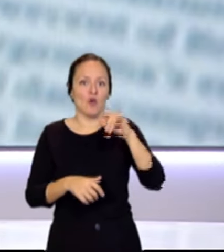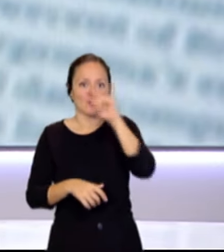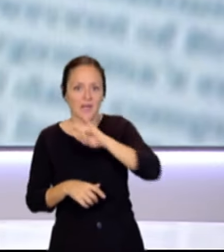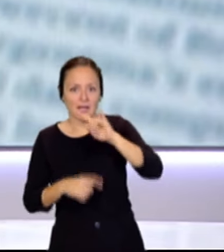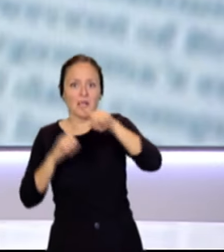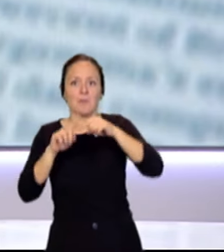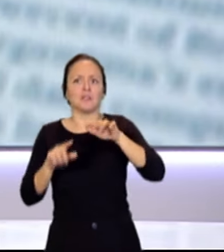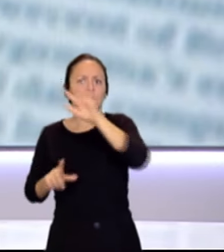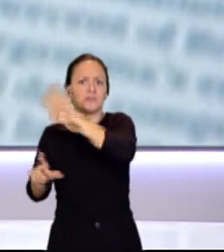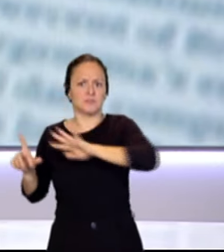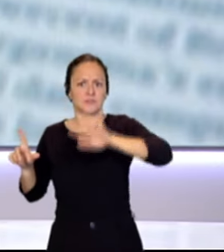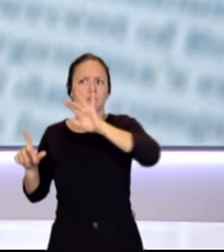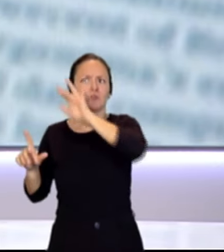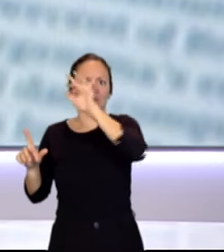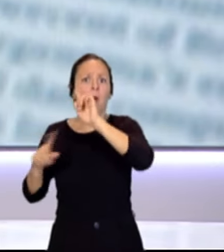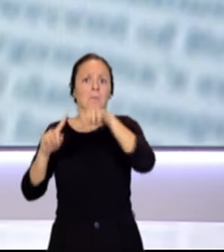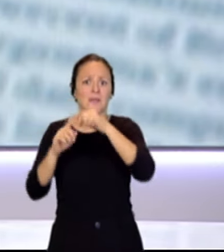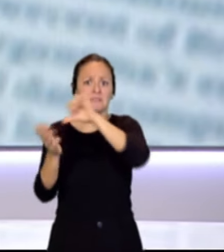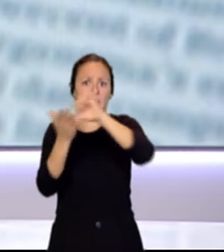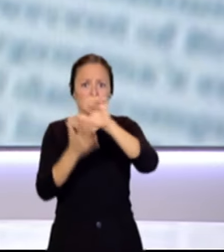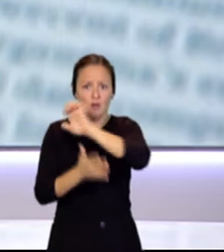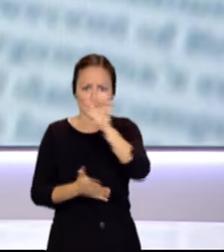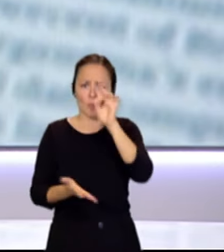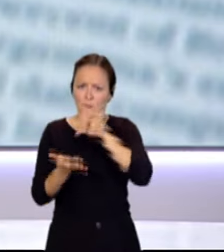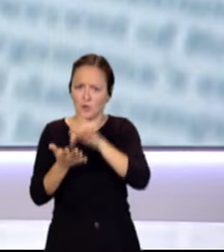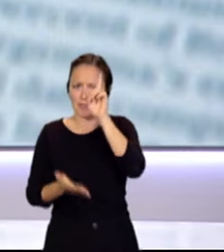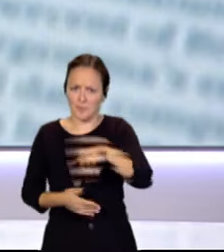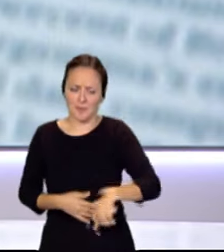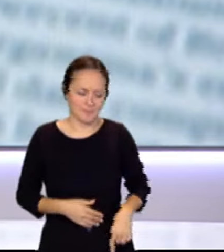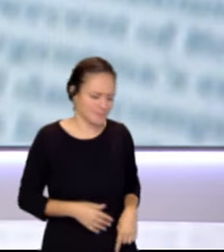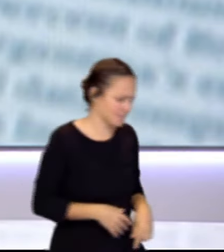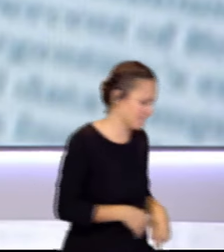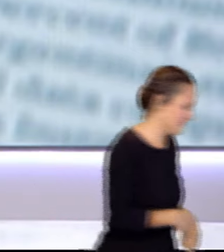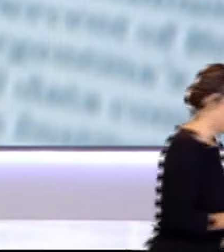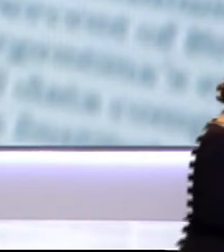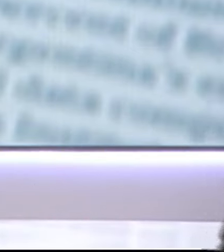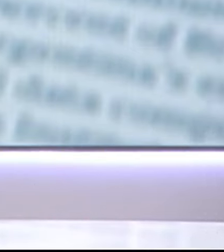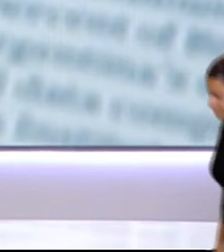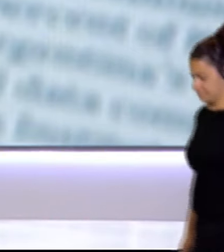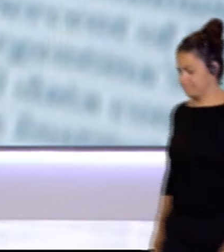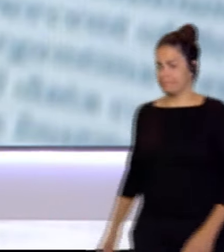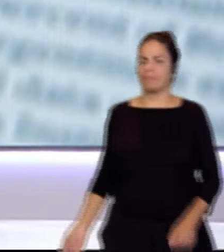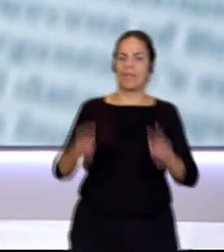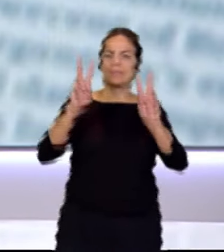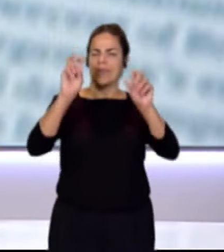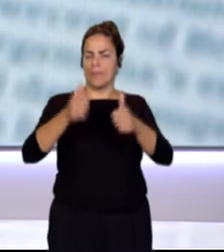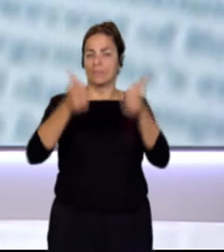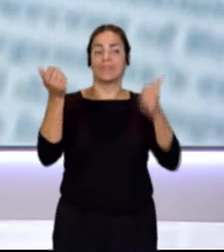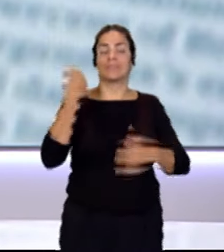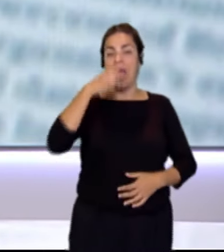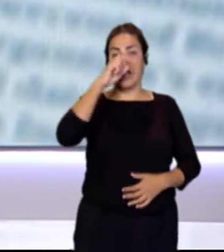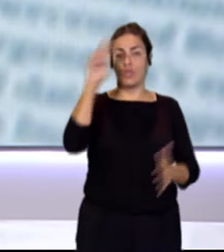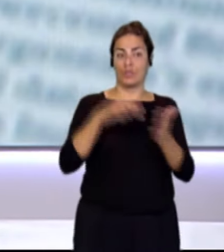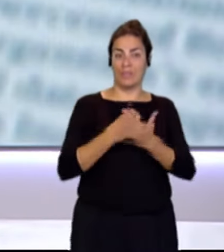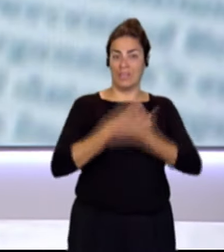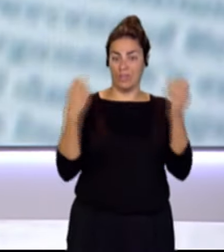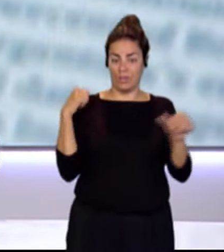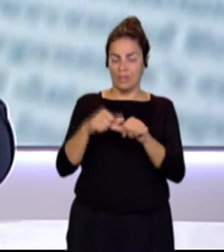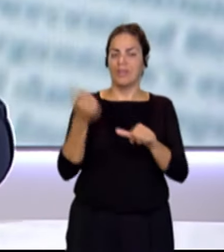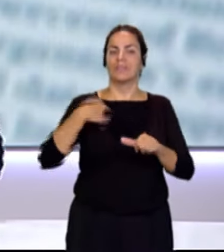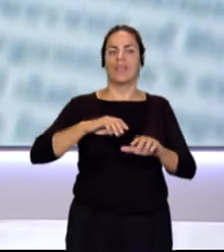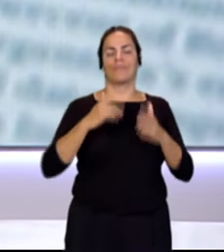país y también Incluso en otras capitales europeas más asunto desde 2018 está caducado el convenio colectivo del campo canario gobierno